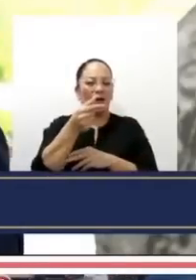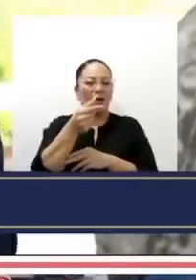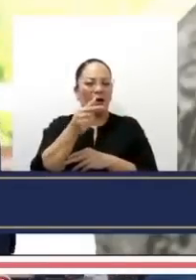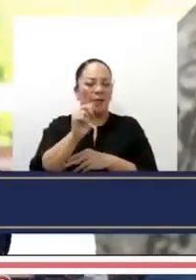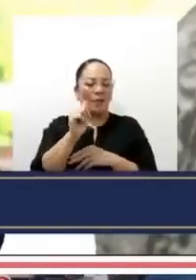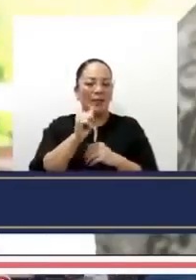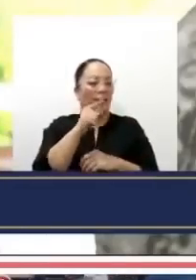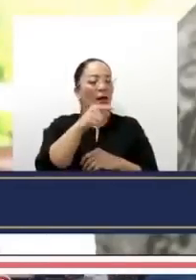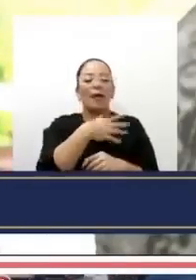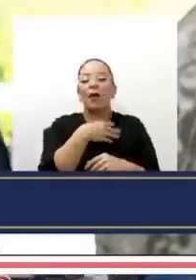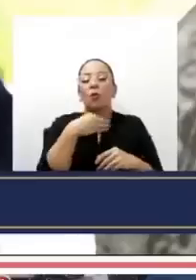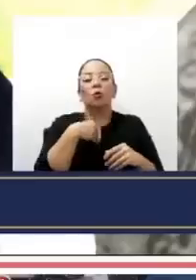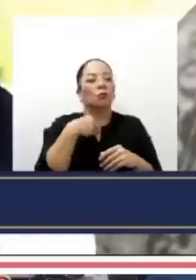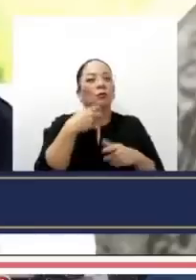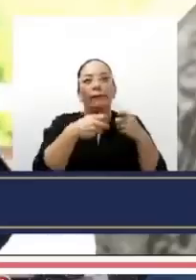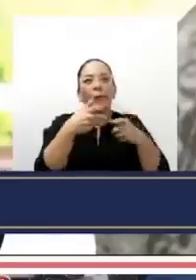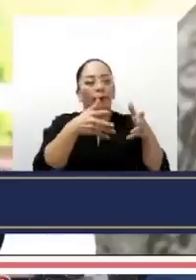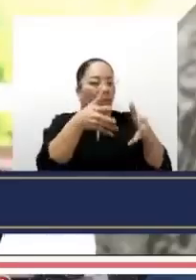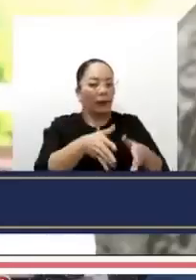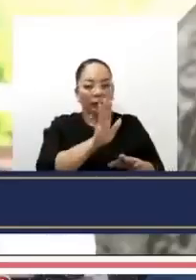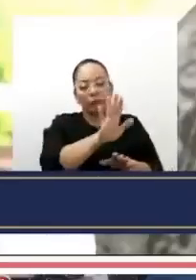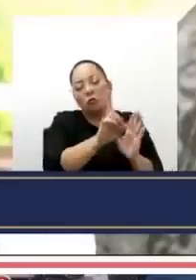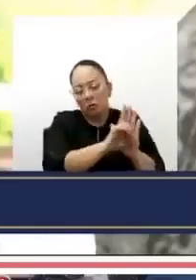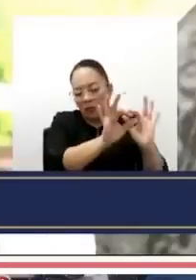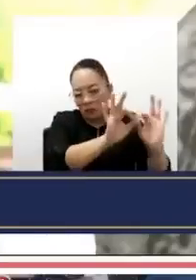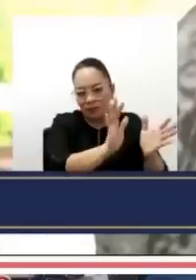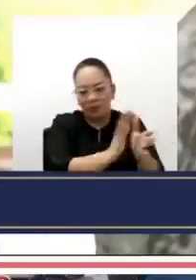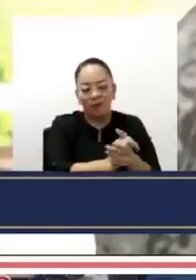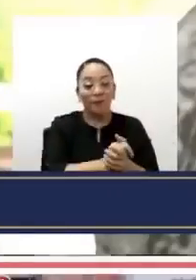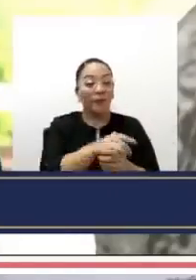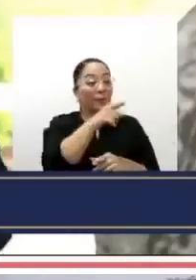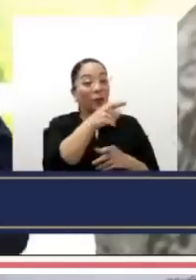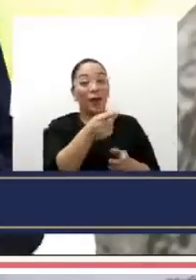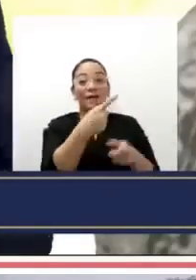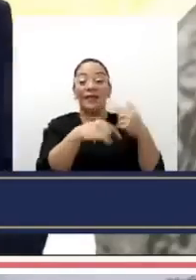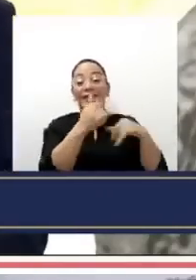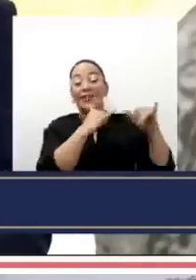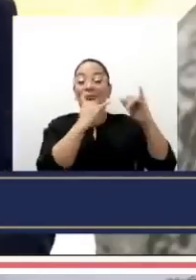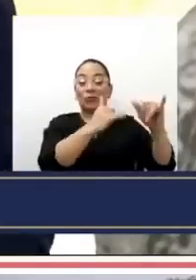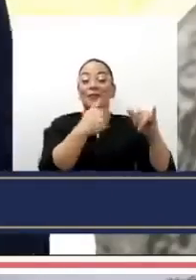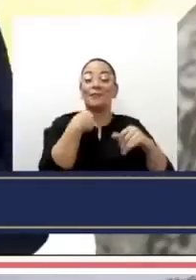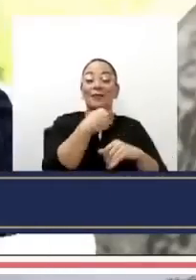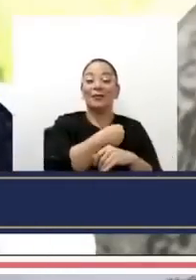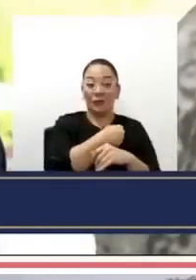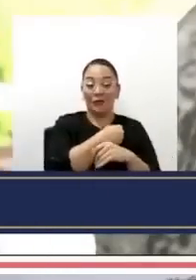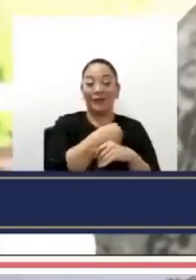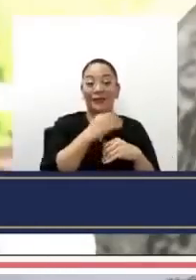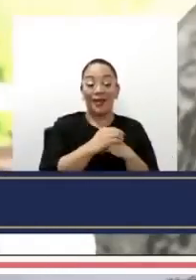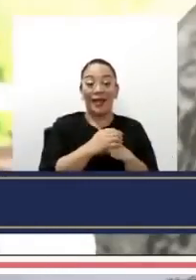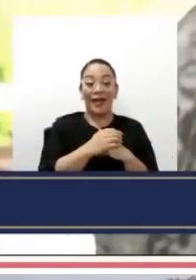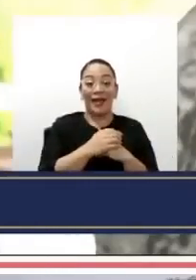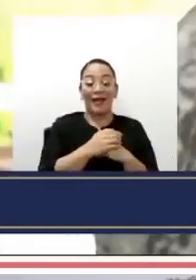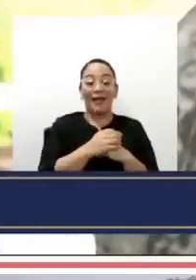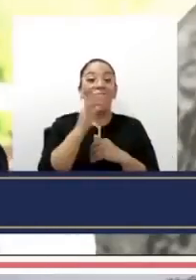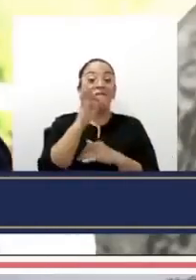haciendo alborotos constantemente, pero eso es su derecho. Viene y denuncia al ministro Tattenbach, no al presidente. Y